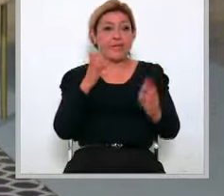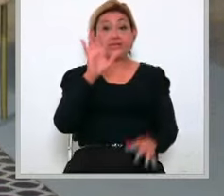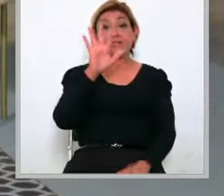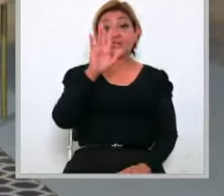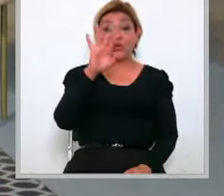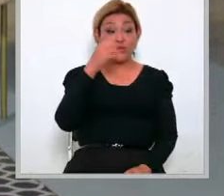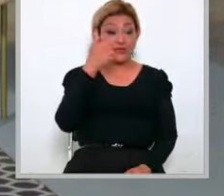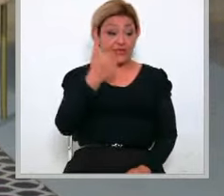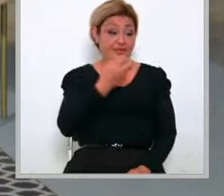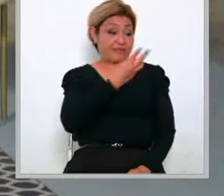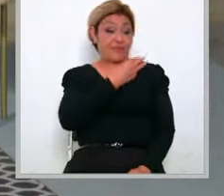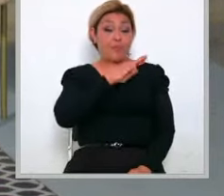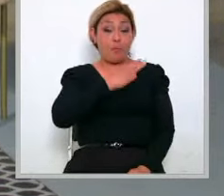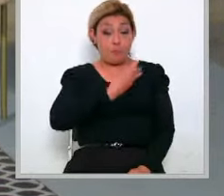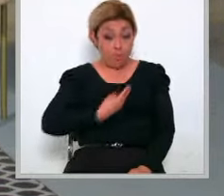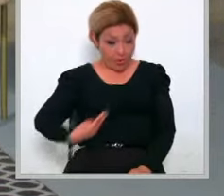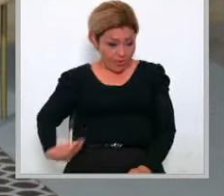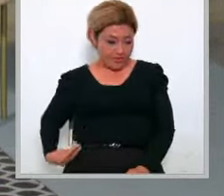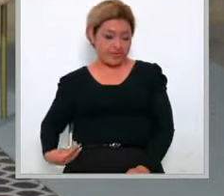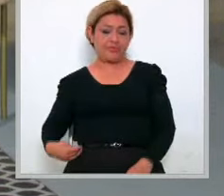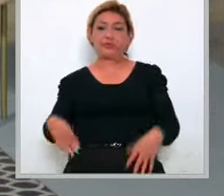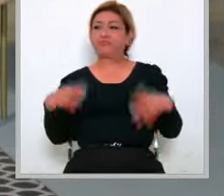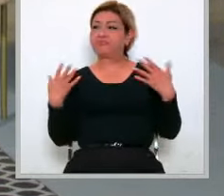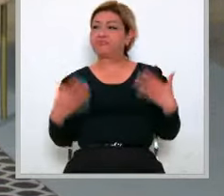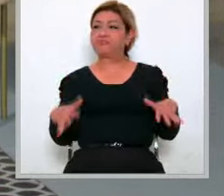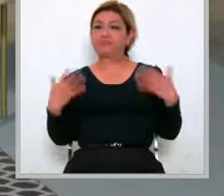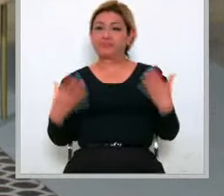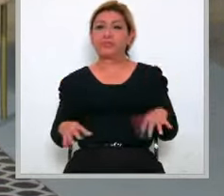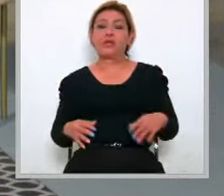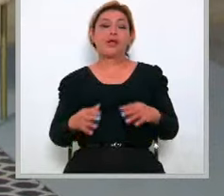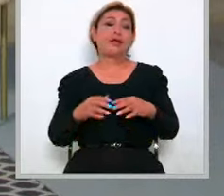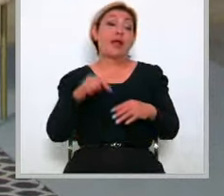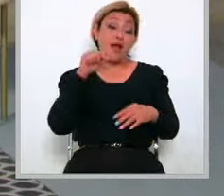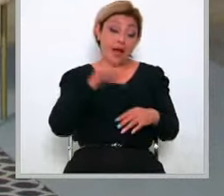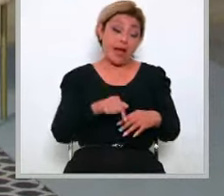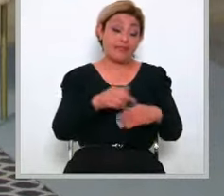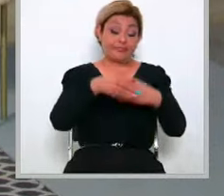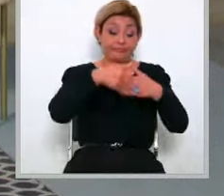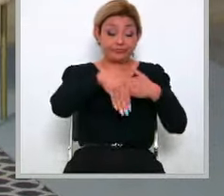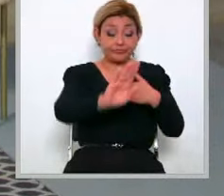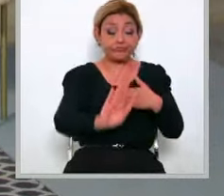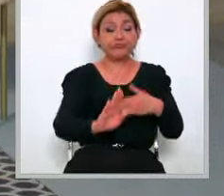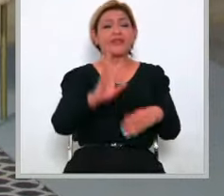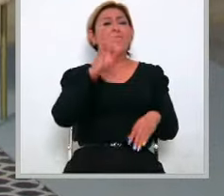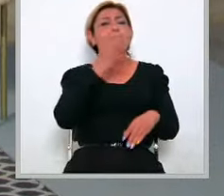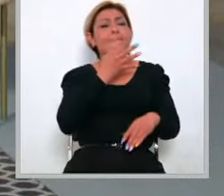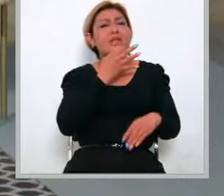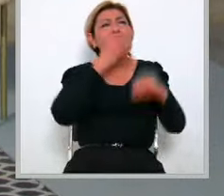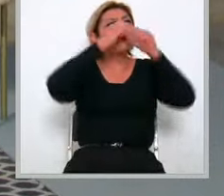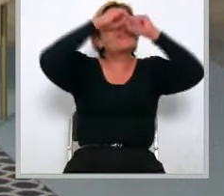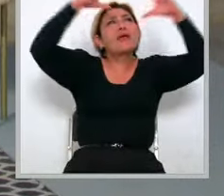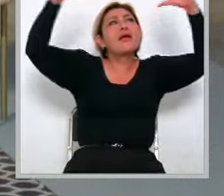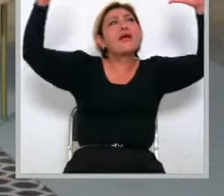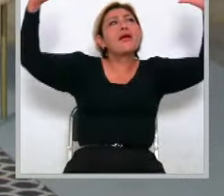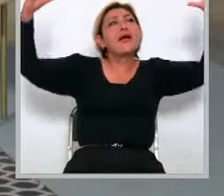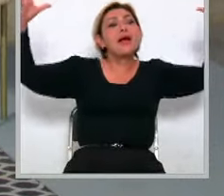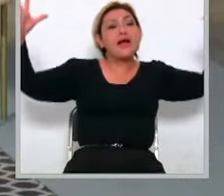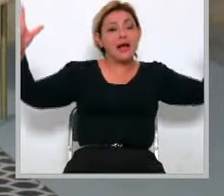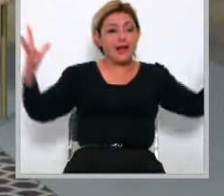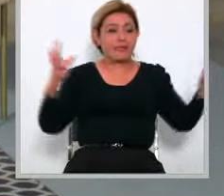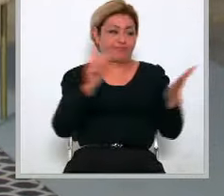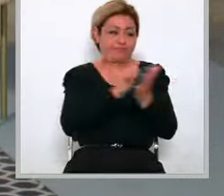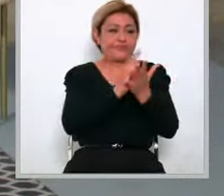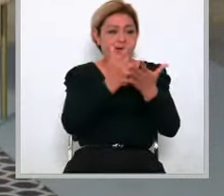y a toda la población a que repliquemos esta actividad, a que repliquemos Minutos para Imaginar. ¿Qué